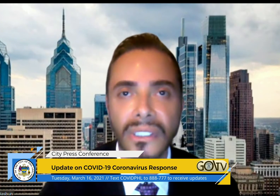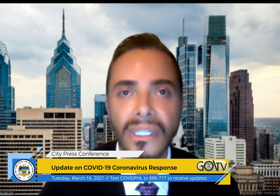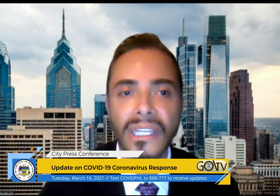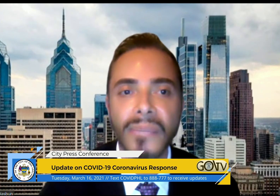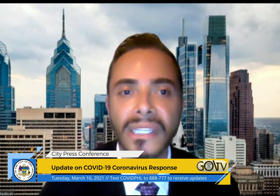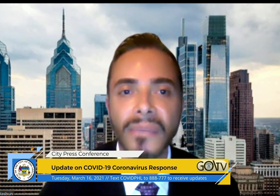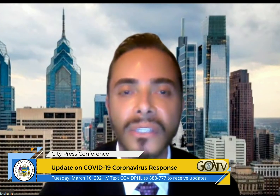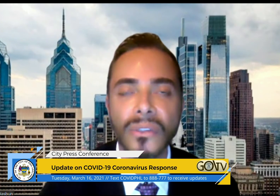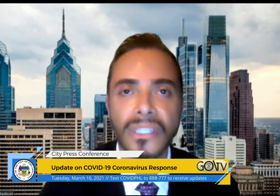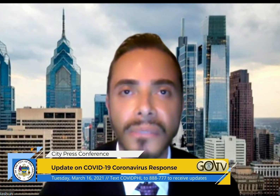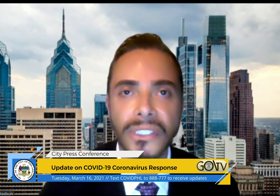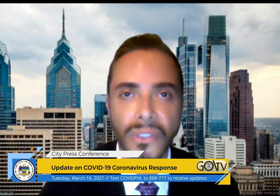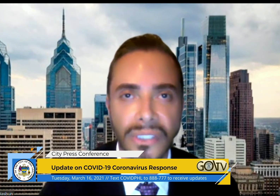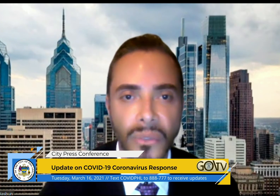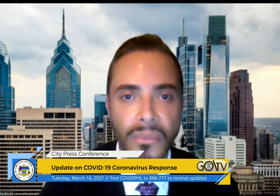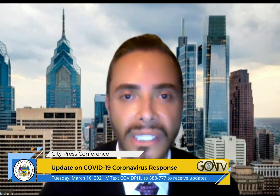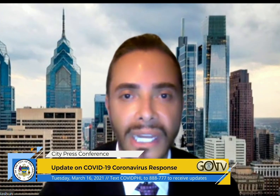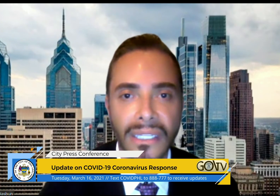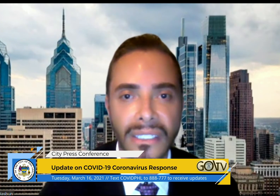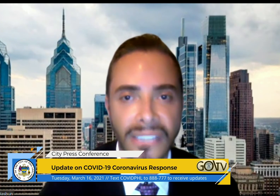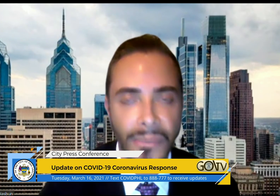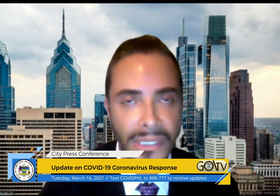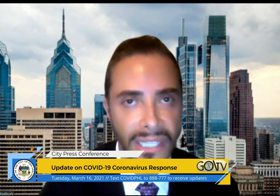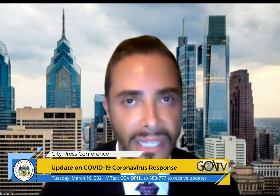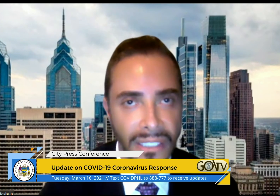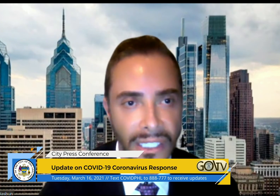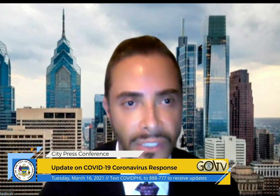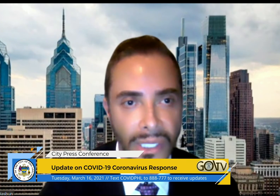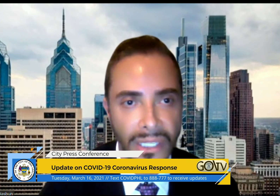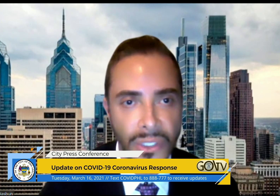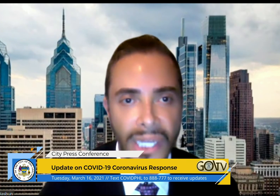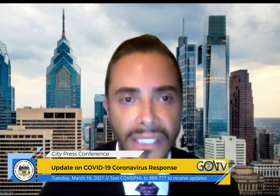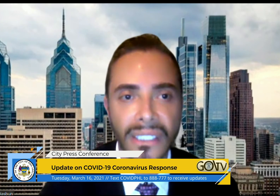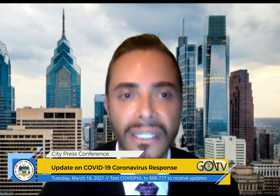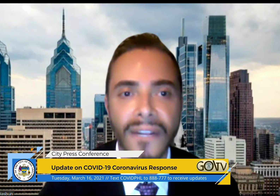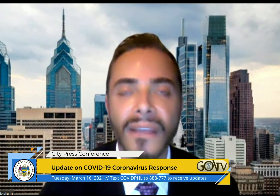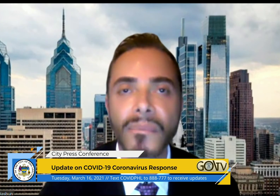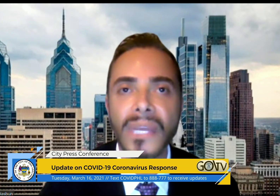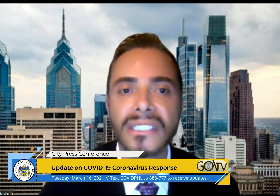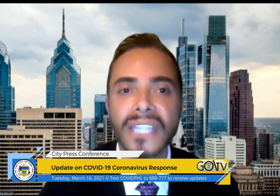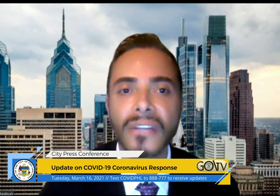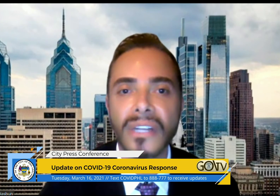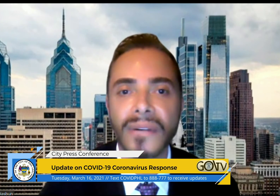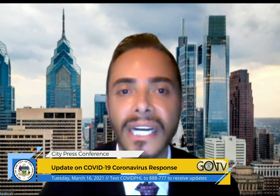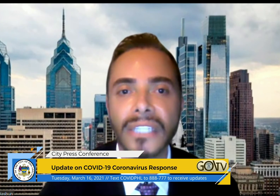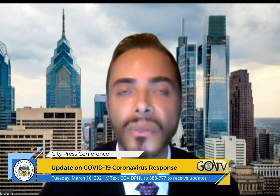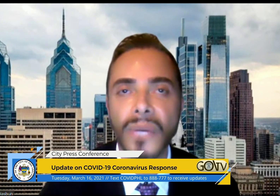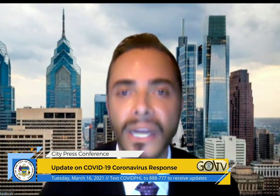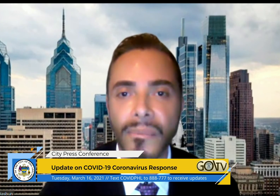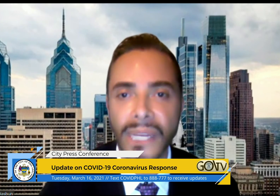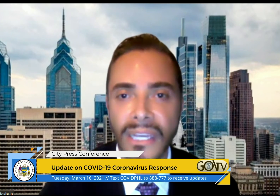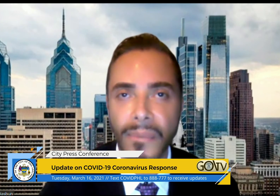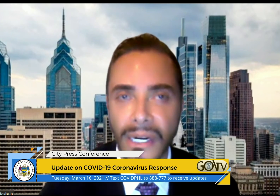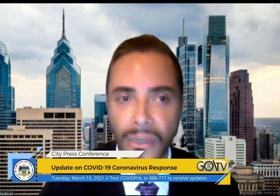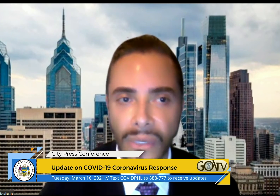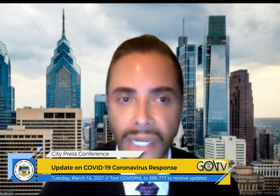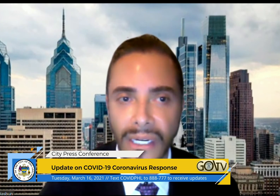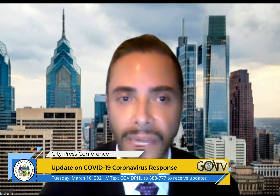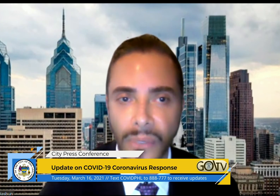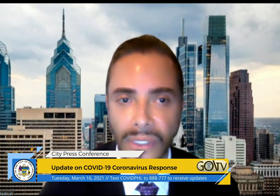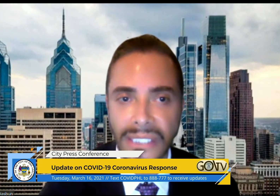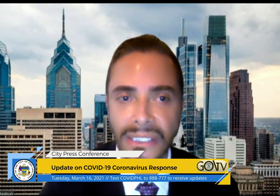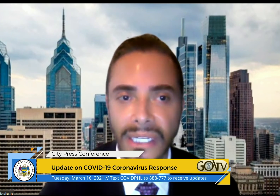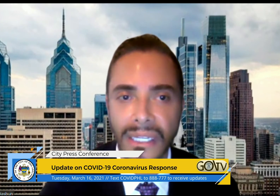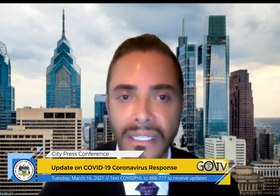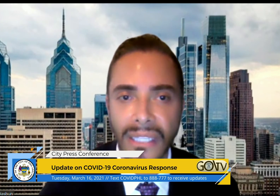cuerpos, el Departamento de Servicios de Salud Mental y Discapacidad Intelectual de la ciudad también ha estado trabajando en una campaña para recordar